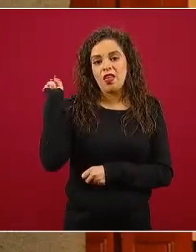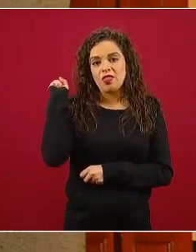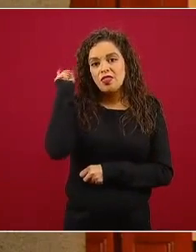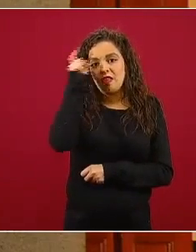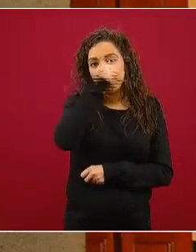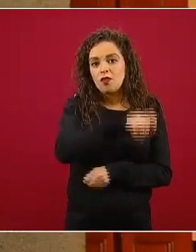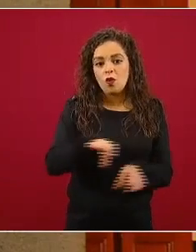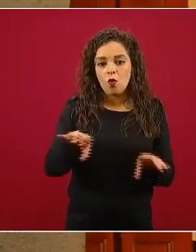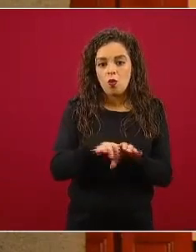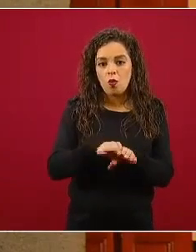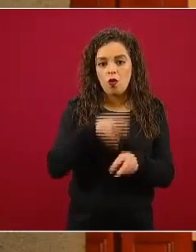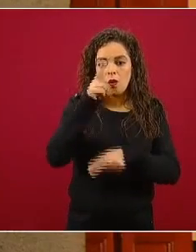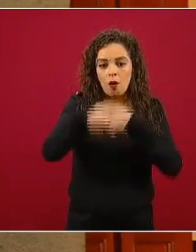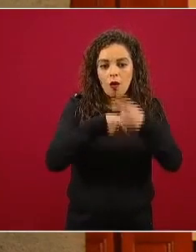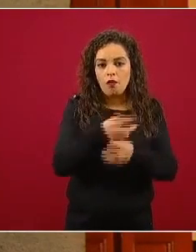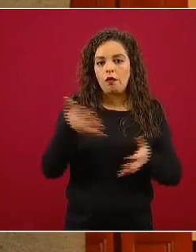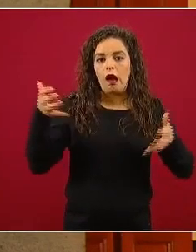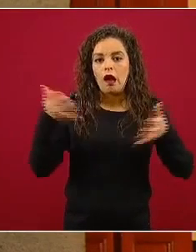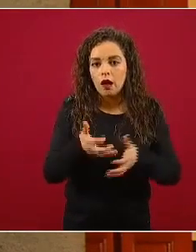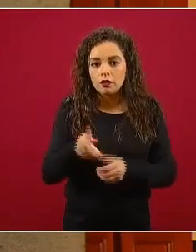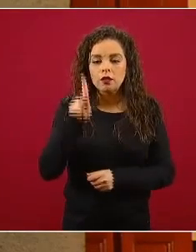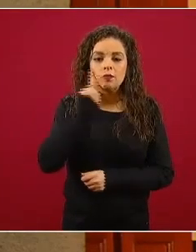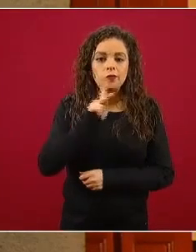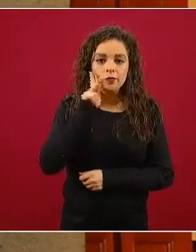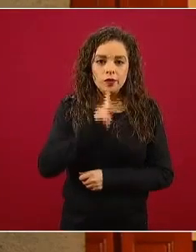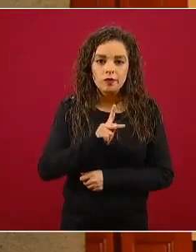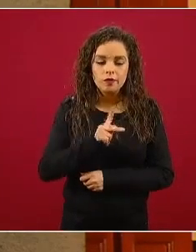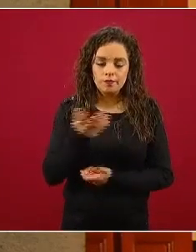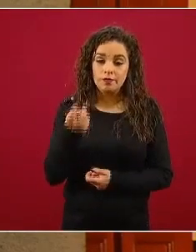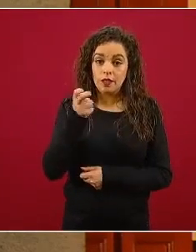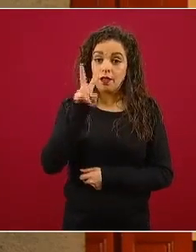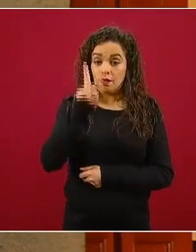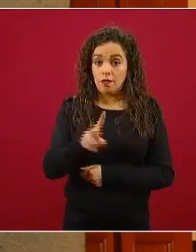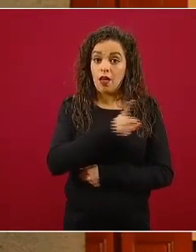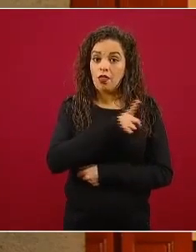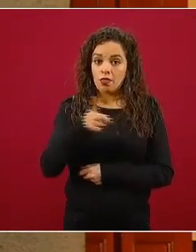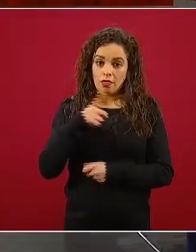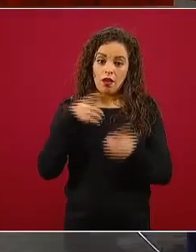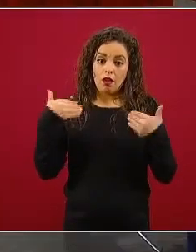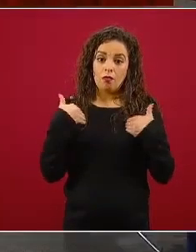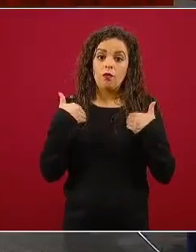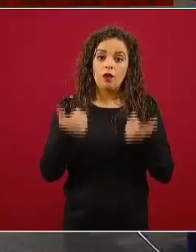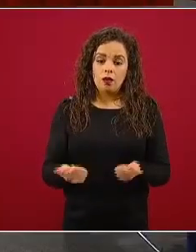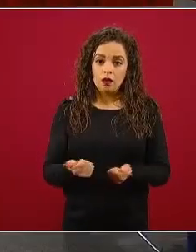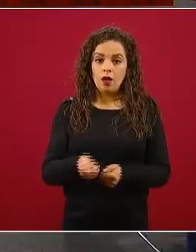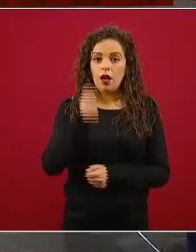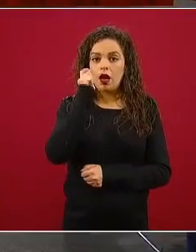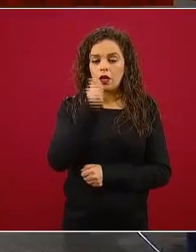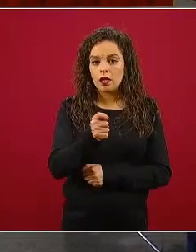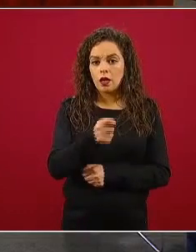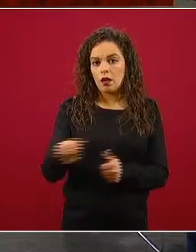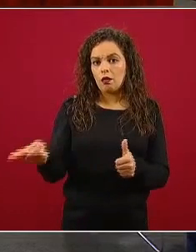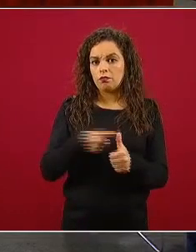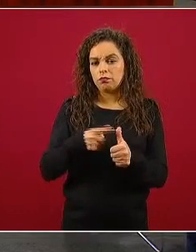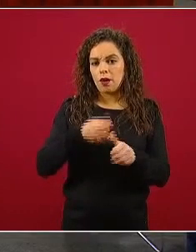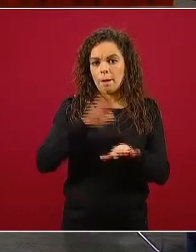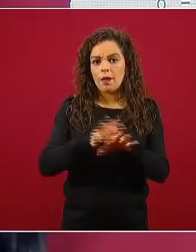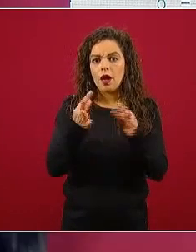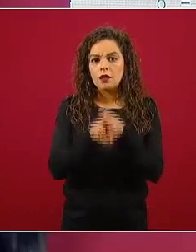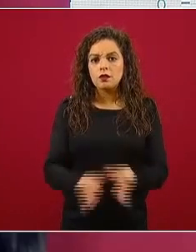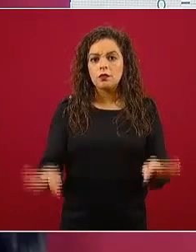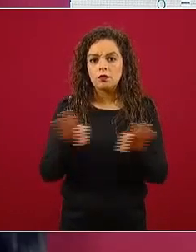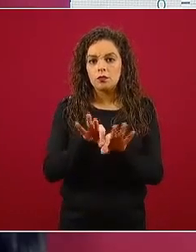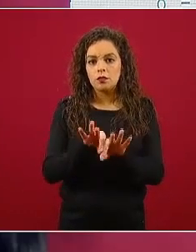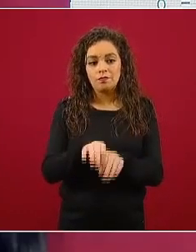hacerlo. Y creo que es comprensible que se priorice la atención de las personas vivas que están